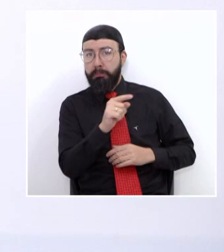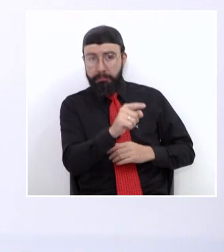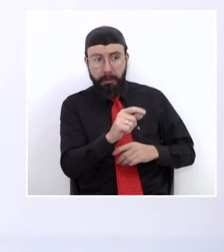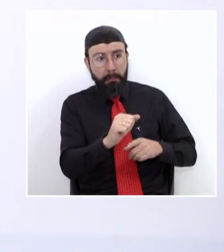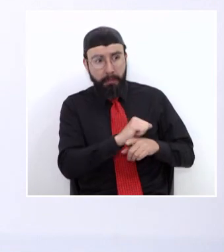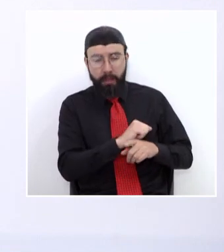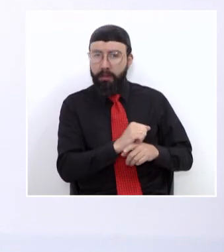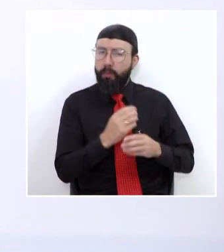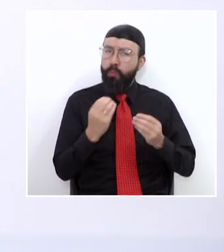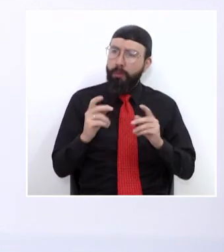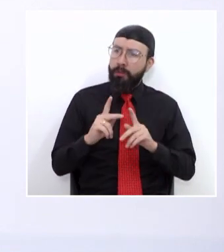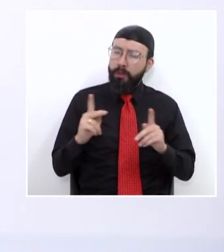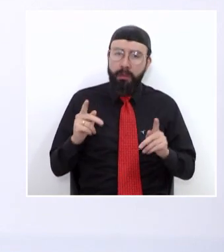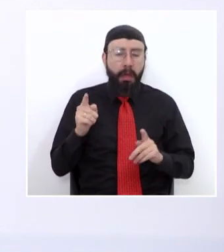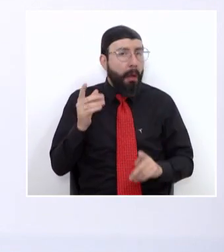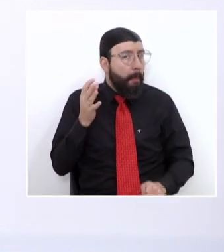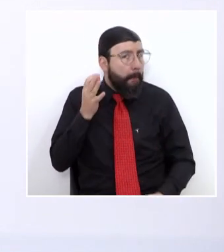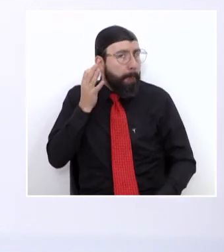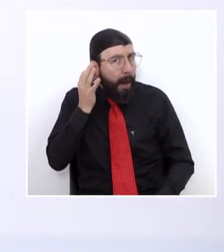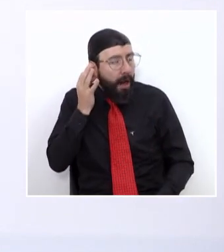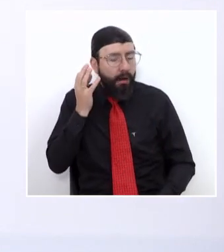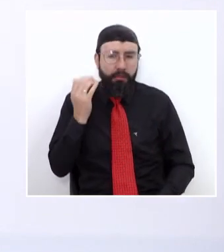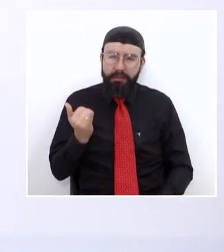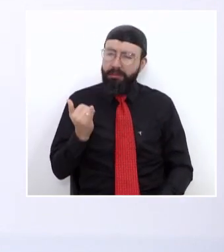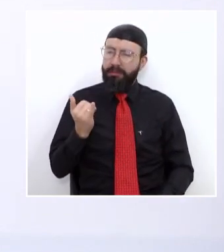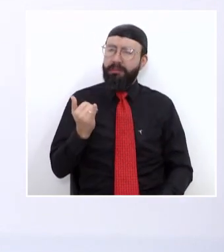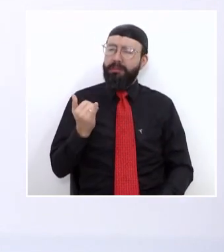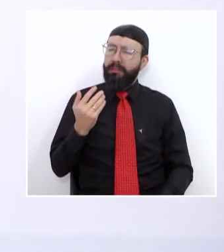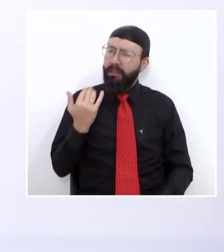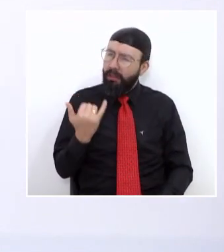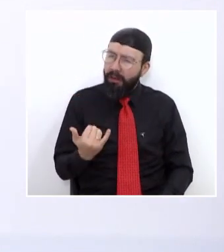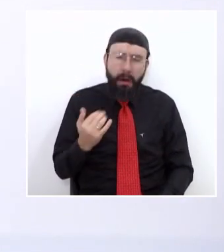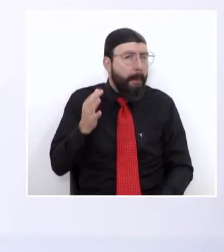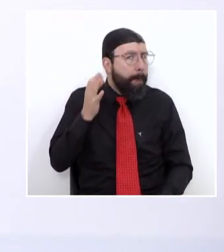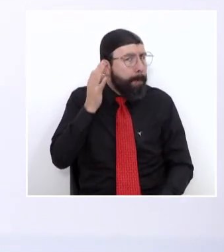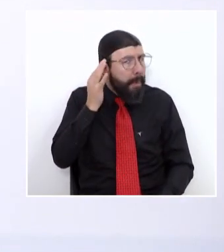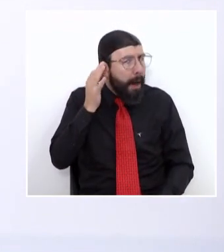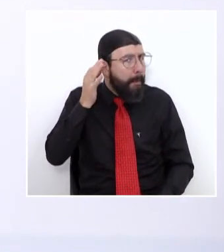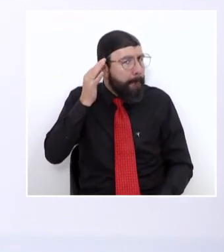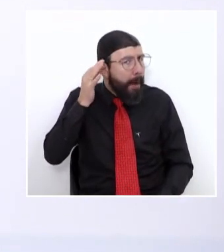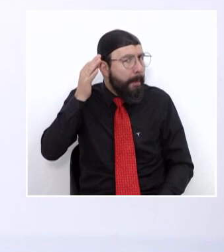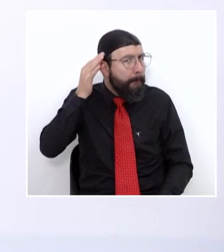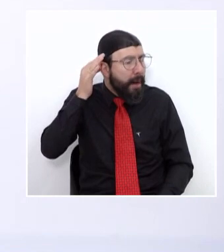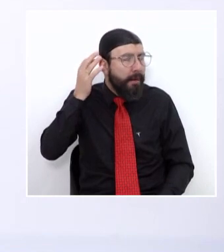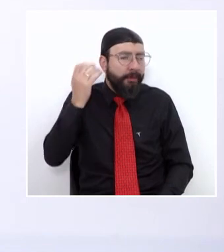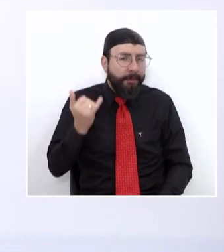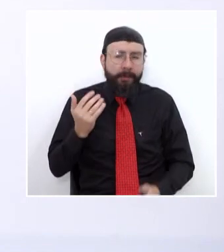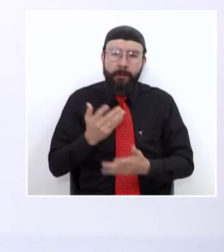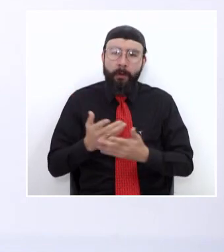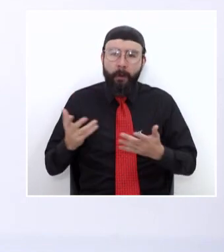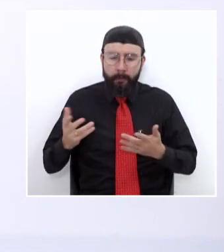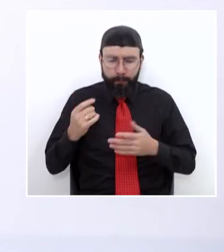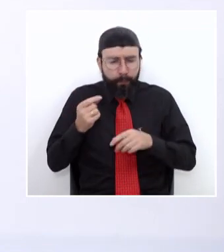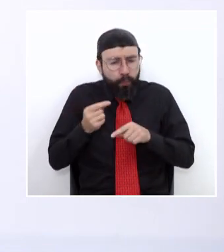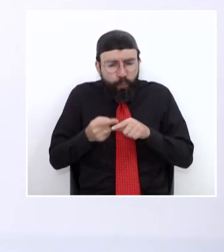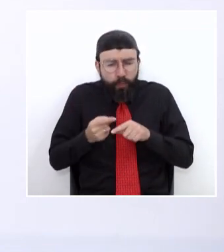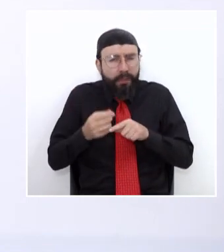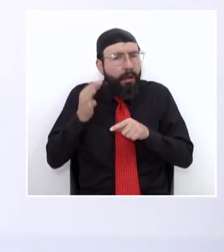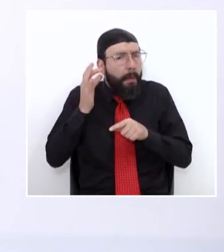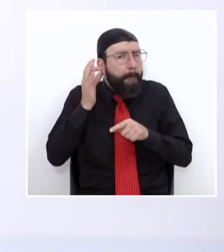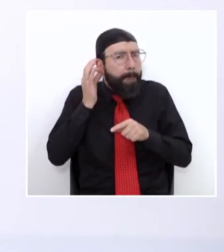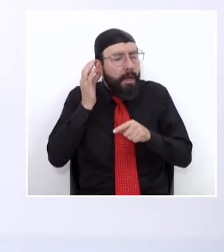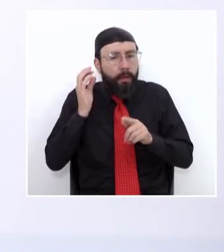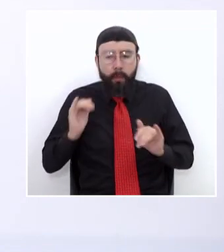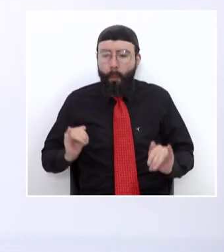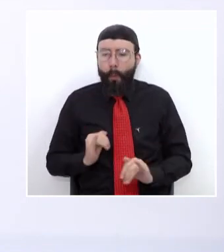una cantidad de aurículas, de pepitas, una cantidad de chinchetas, una cantidad de cosas en la